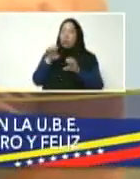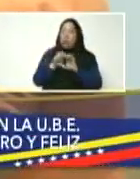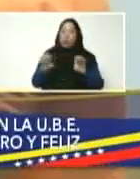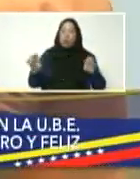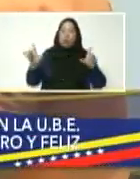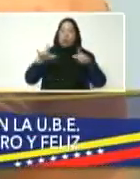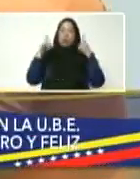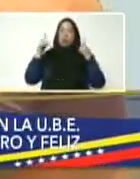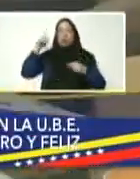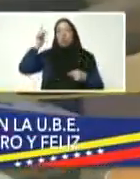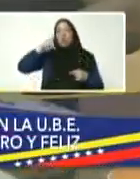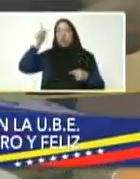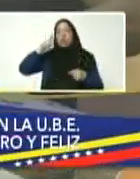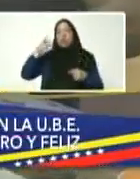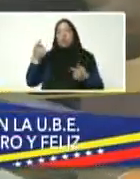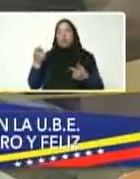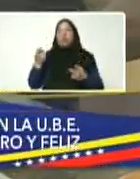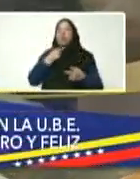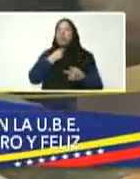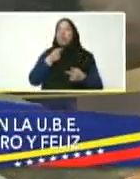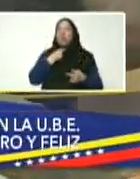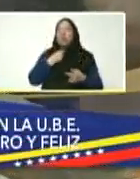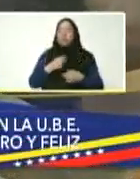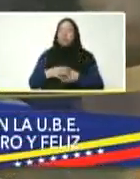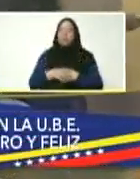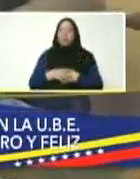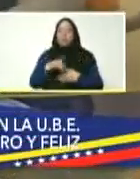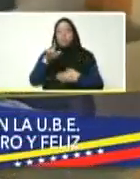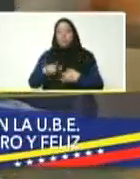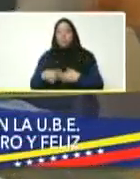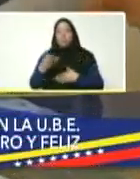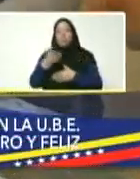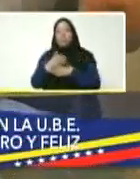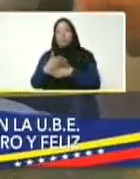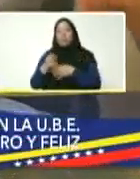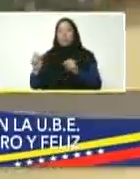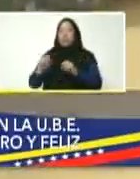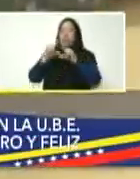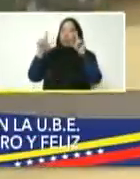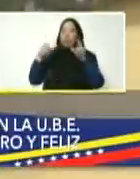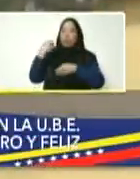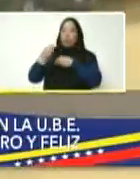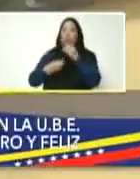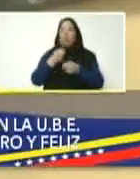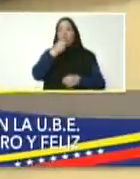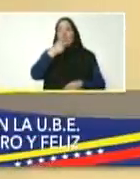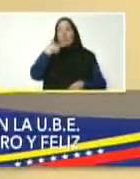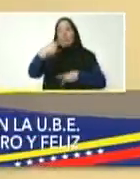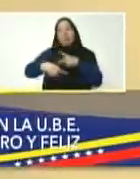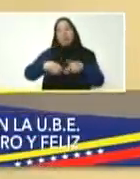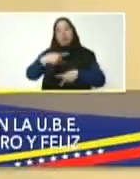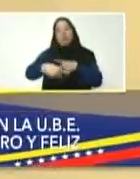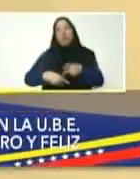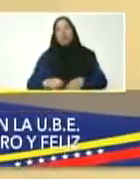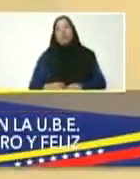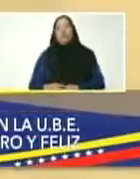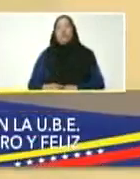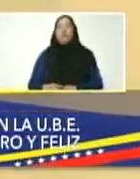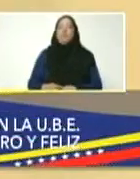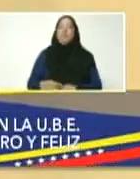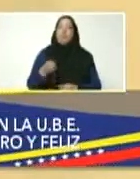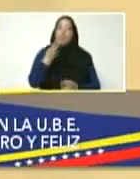Guaira, el profesor Daniel González, que me gustaría, presidente, que también diera sus impresiones de lo que ha sido este maravilloso proceso. Bueno, buenas